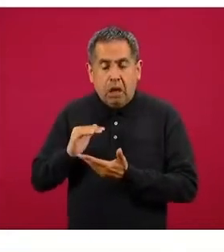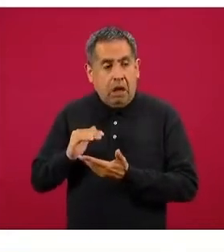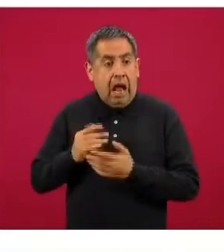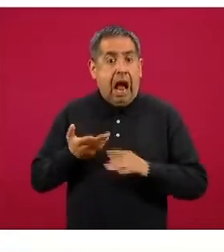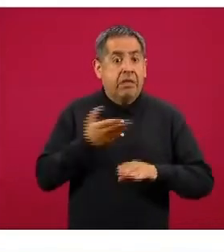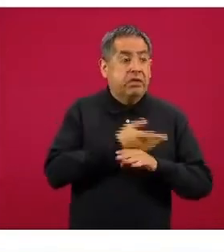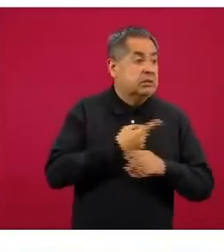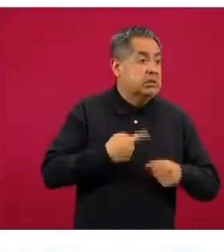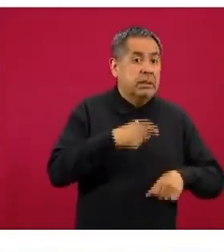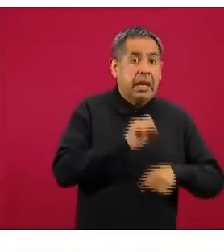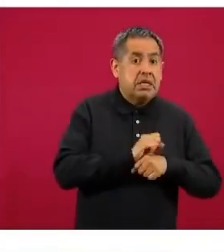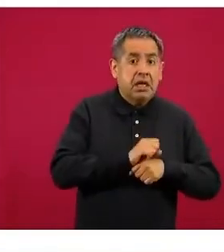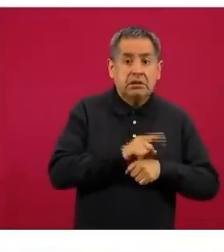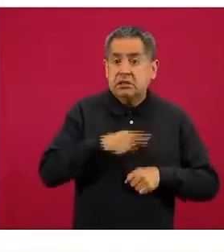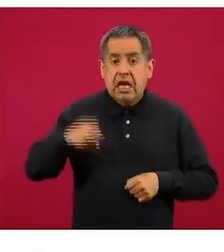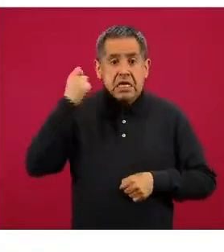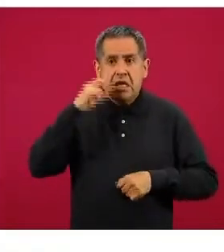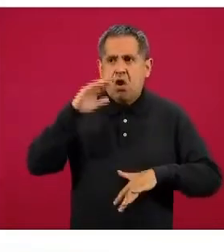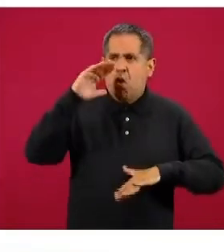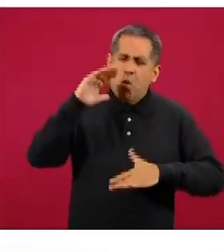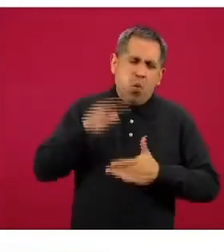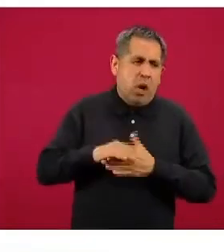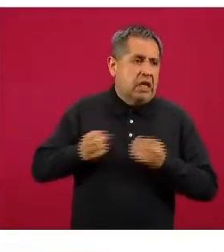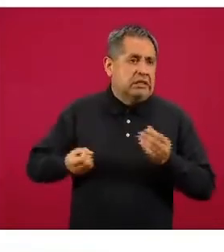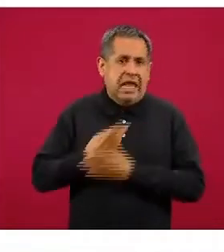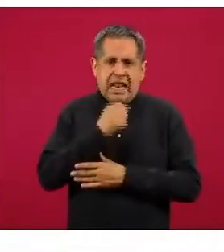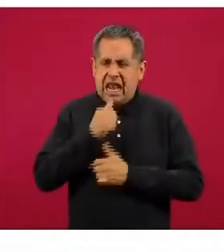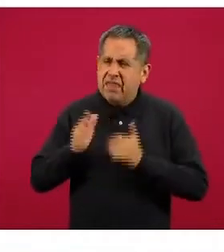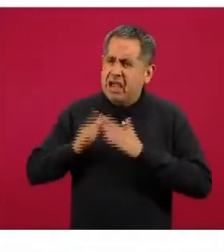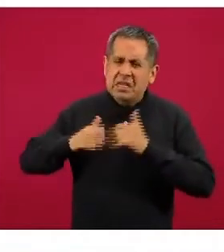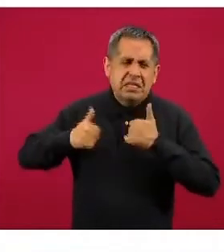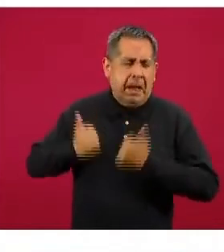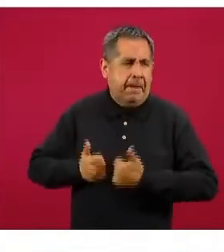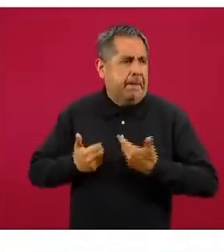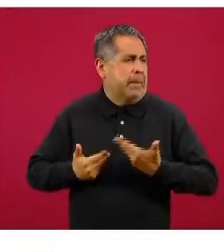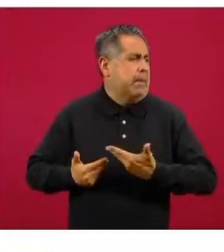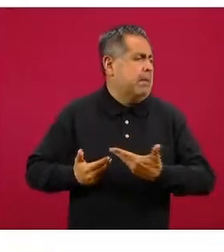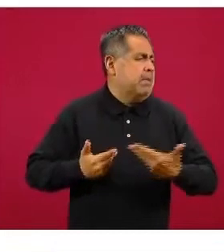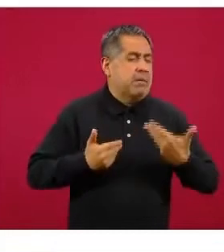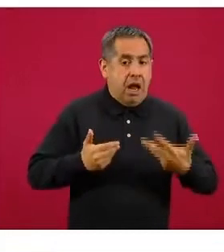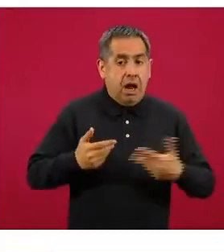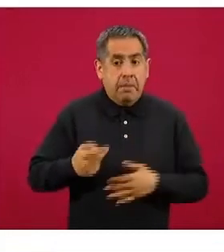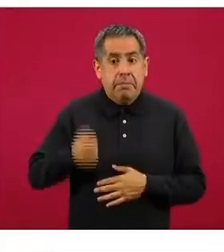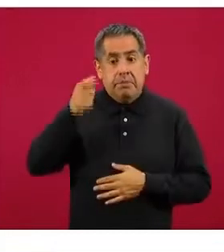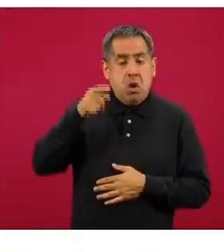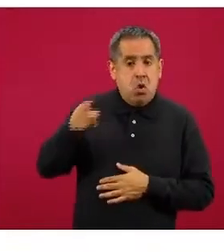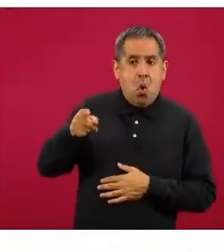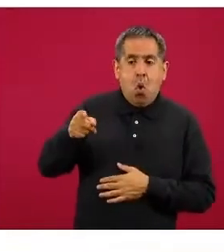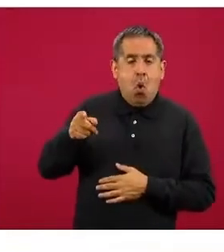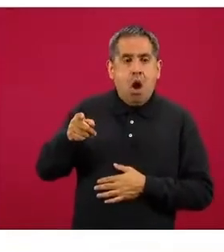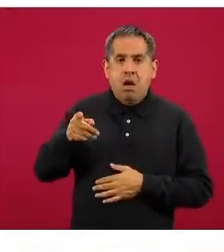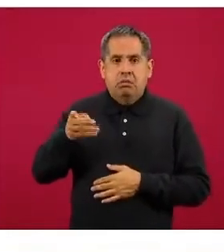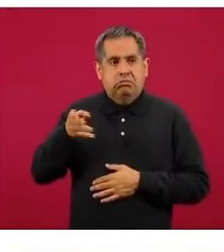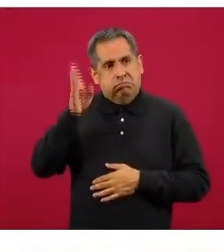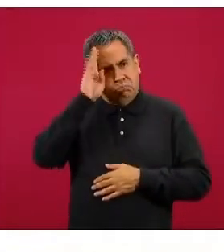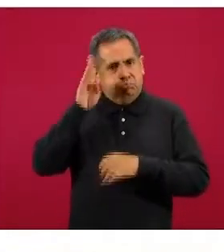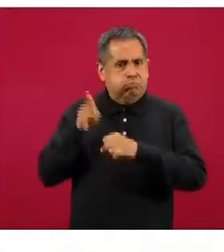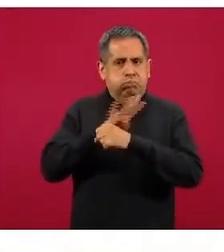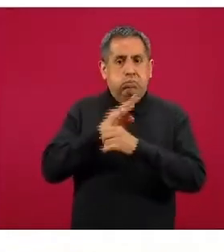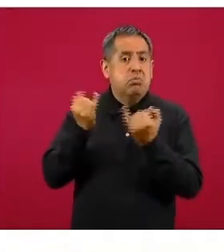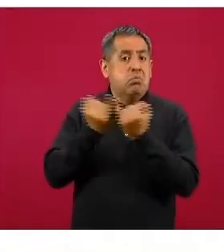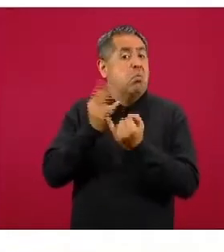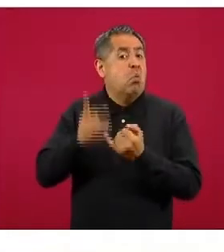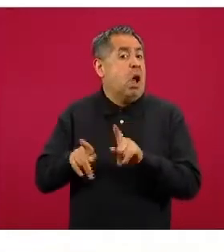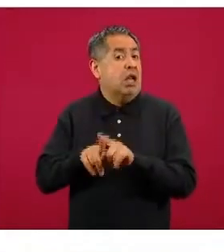primeras semanas de la epidemia en nuestro país, que fue también uno de los primeros estados que fue más golpeado, al igual que la Ciudad